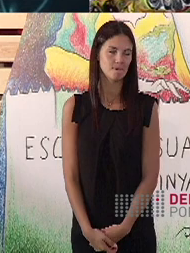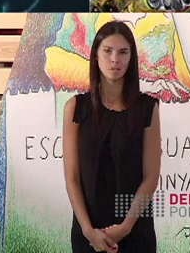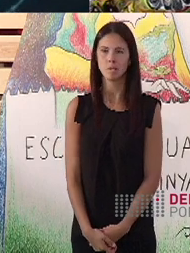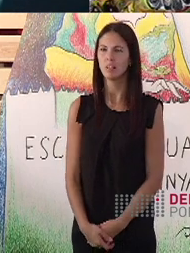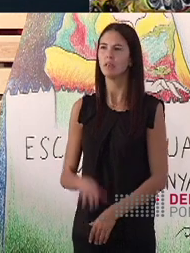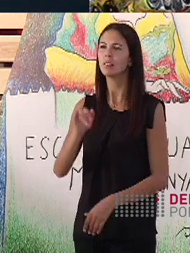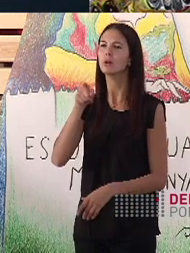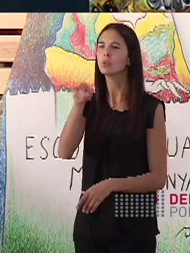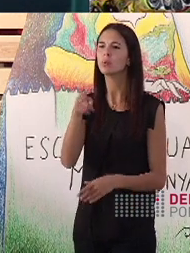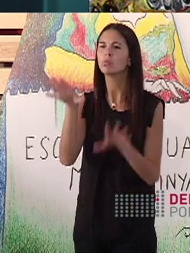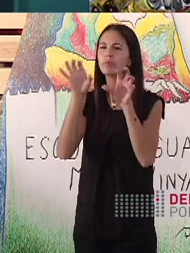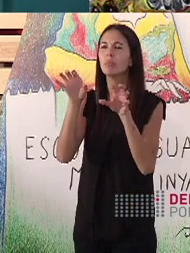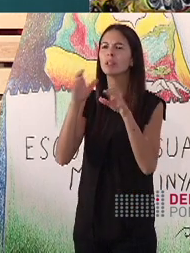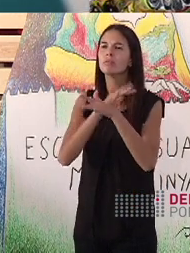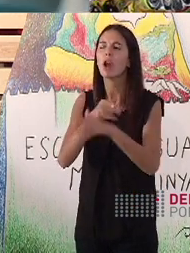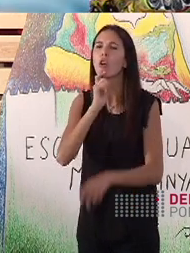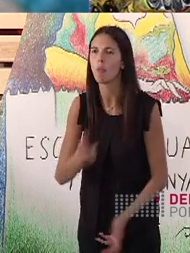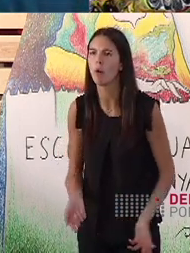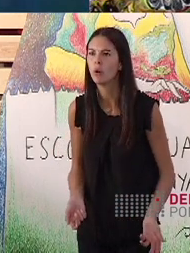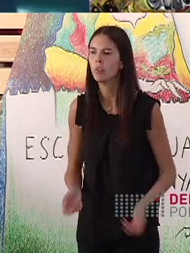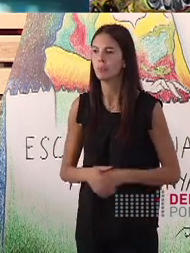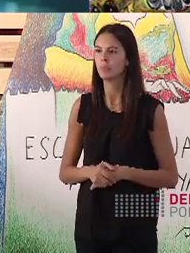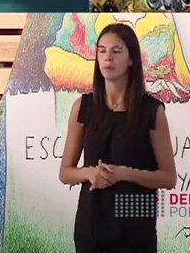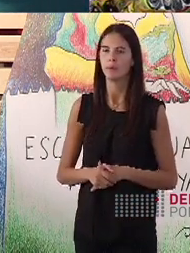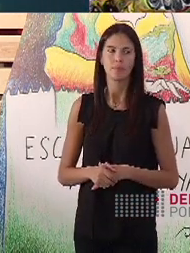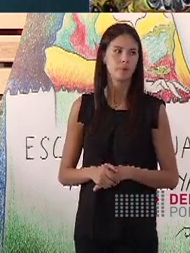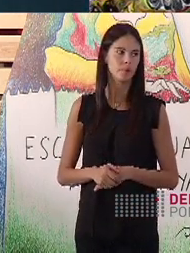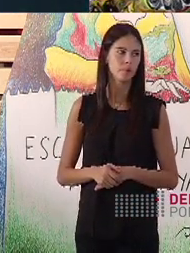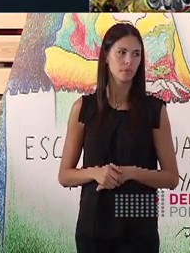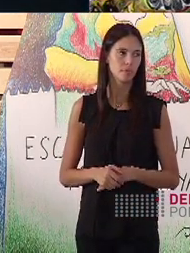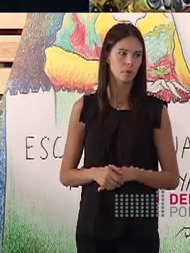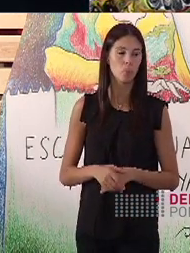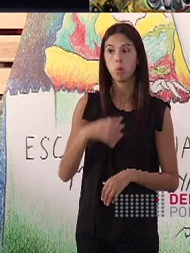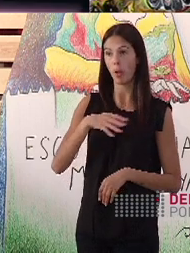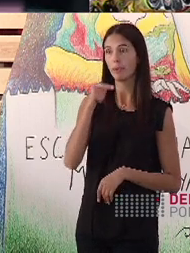¿Y tú? ¿Cómo aprendiste a follar? Quizás creas que fue así.